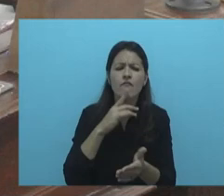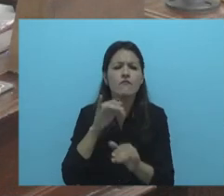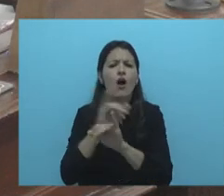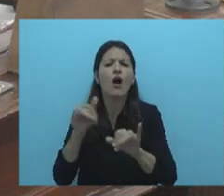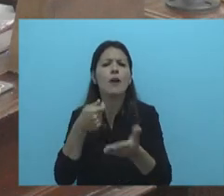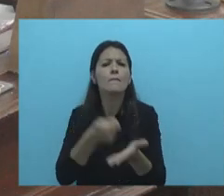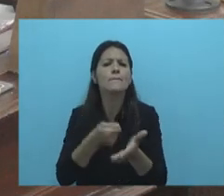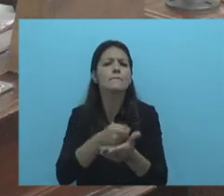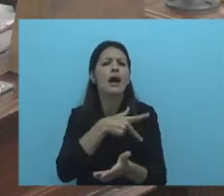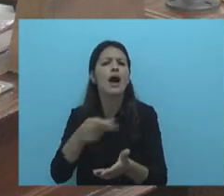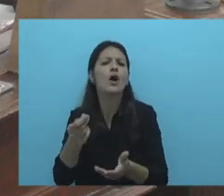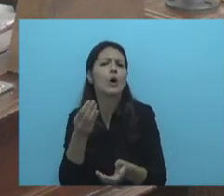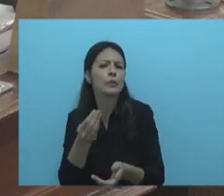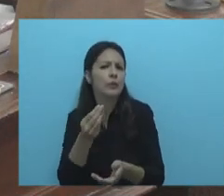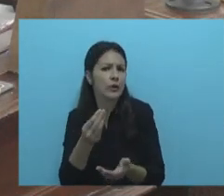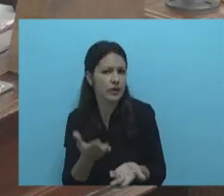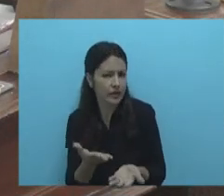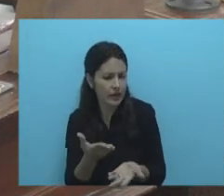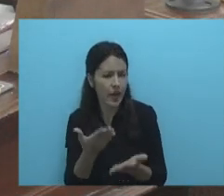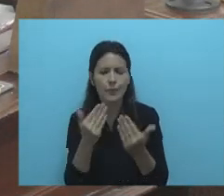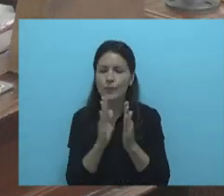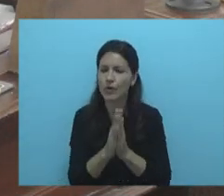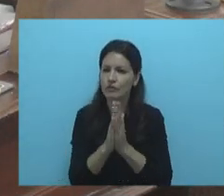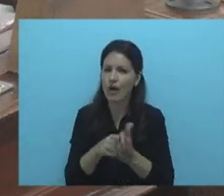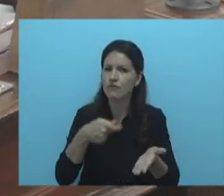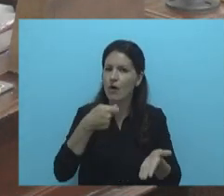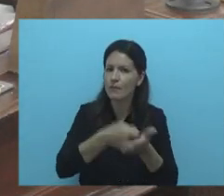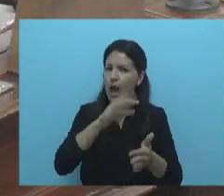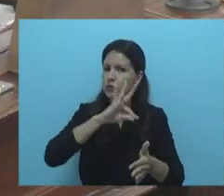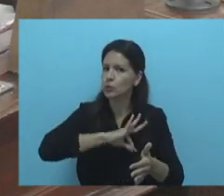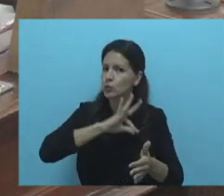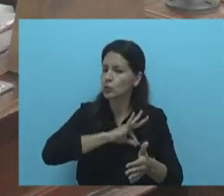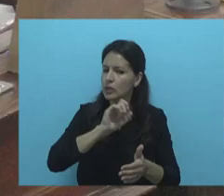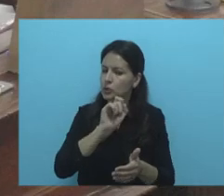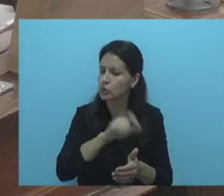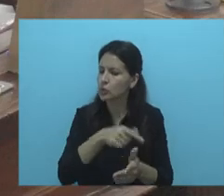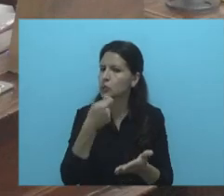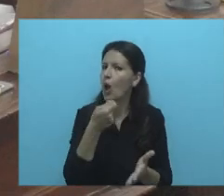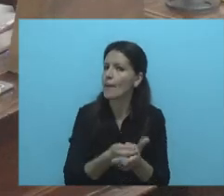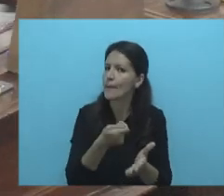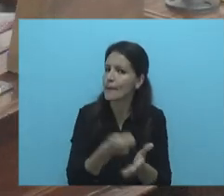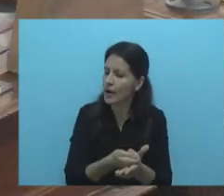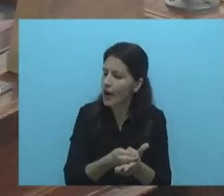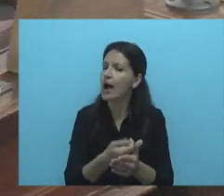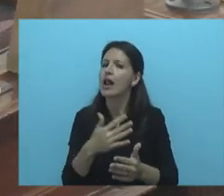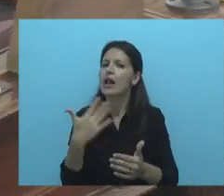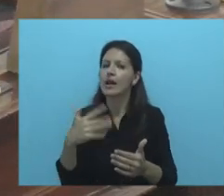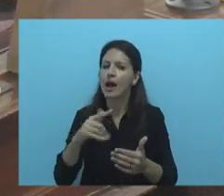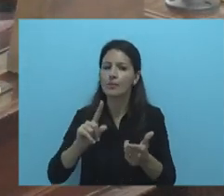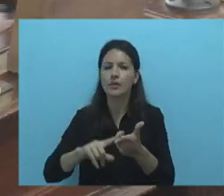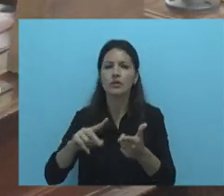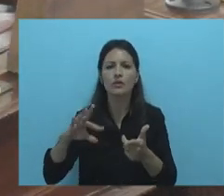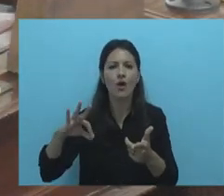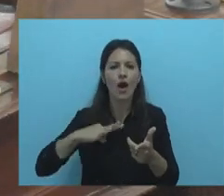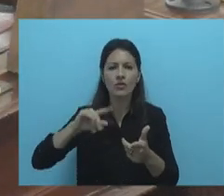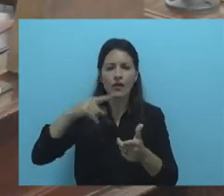le pagan a los docentes de ajedrez, que se regularice la situación y pedimos que en el presupuesto 2023 existan las